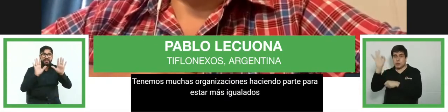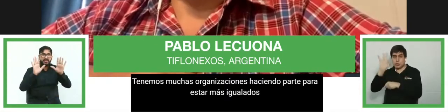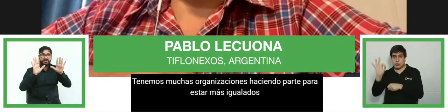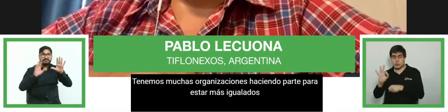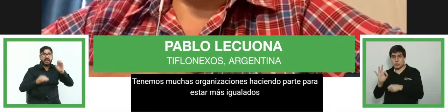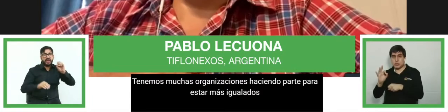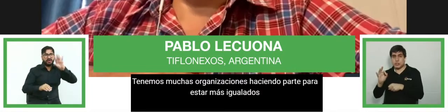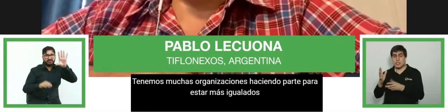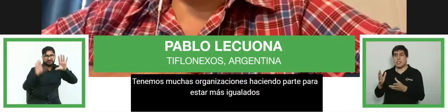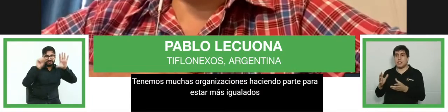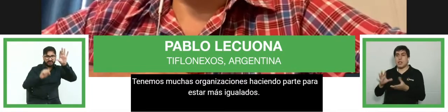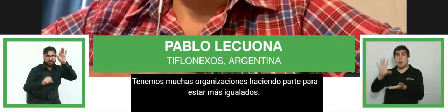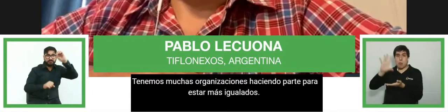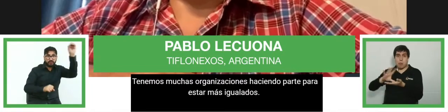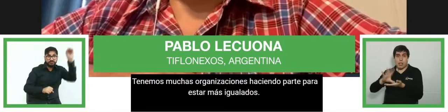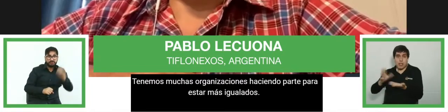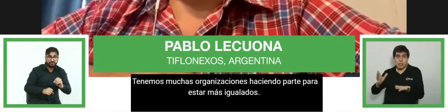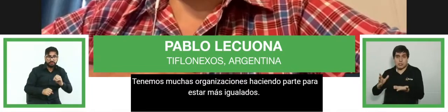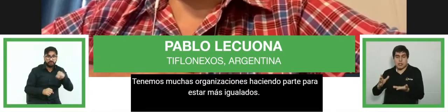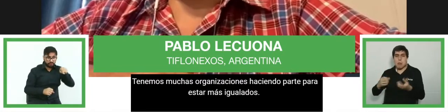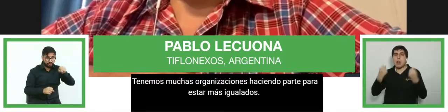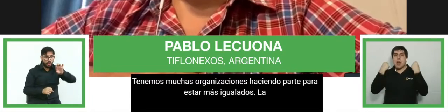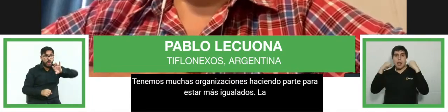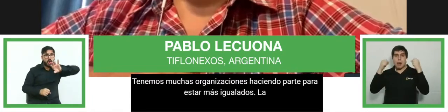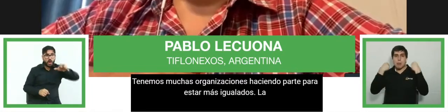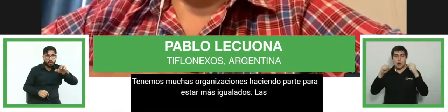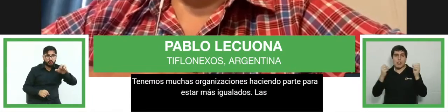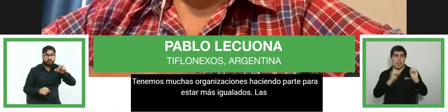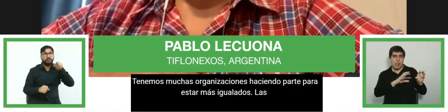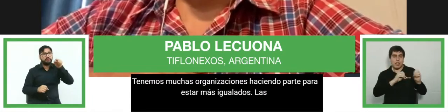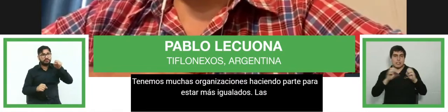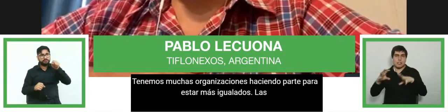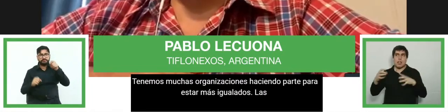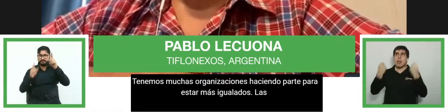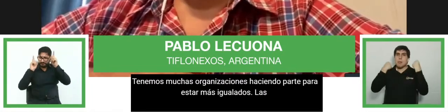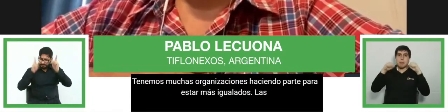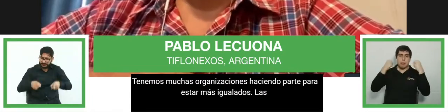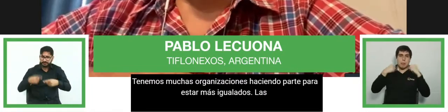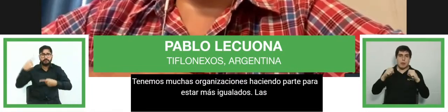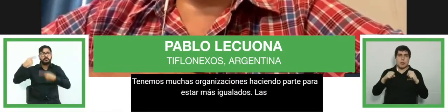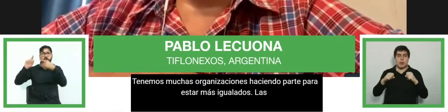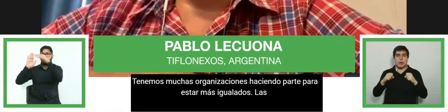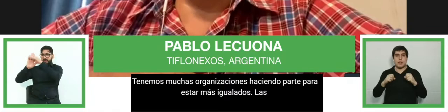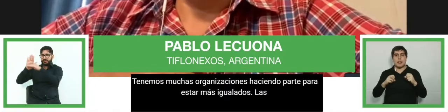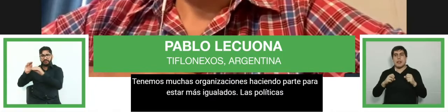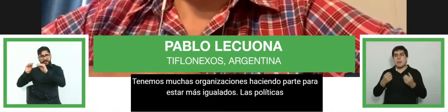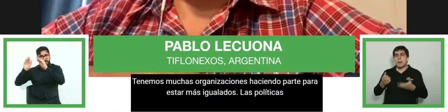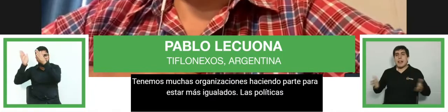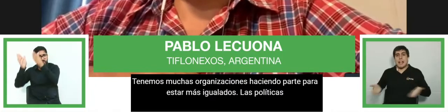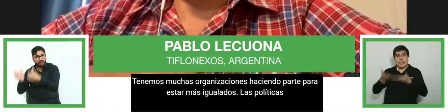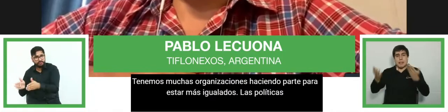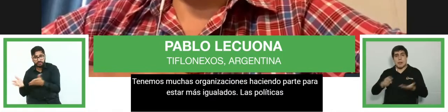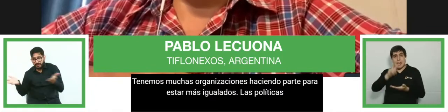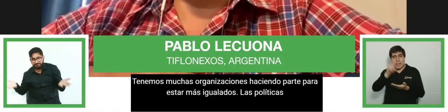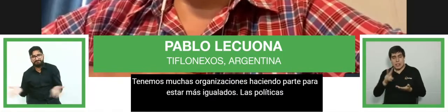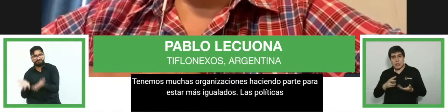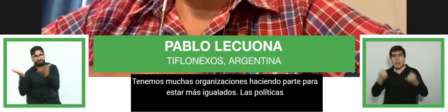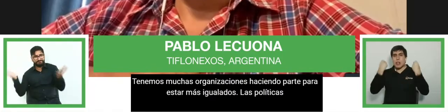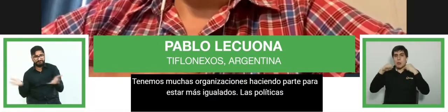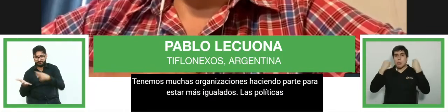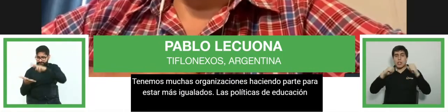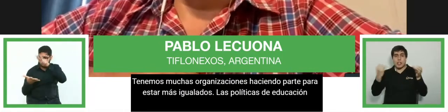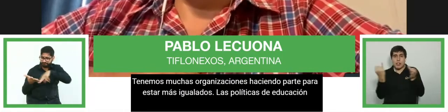de la población en un país, pero las políticas de educación, las políticas de promoción de la lectura, las políticas de